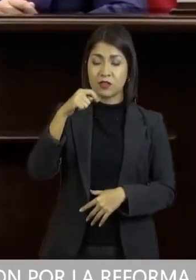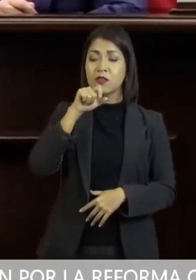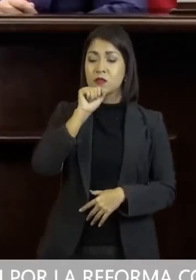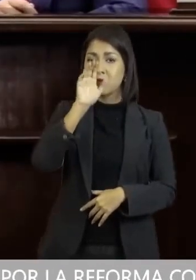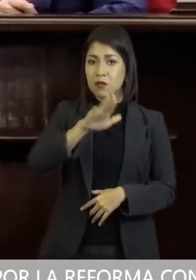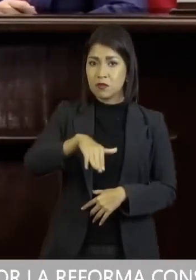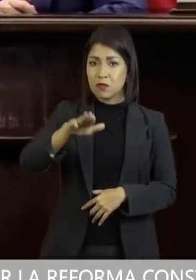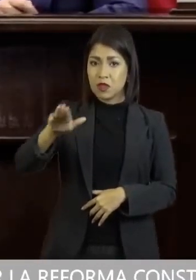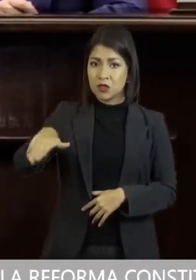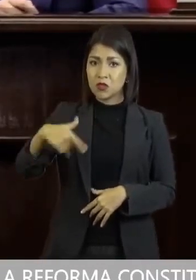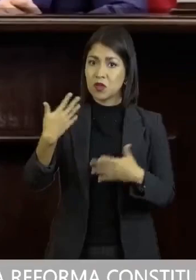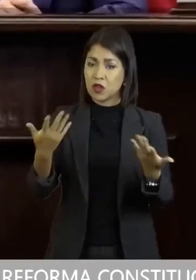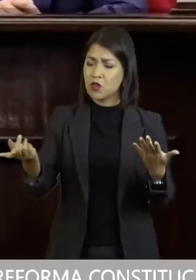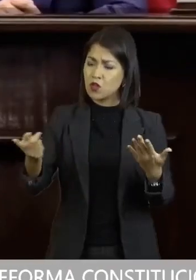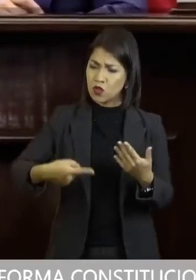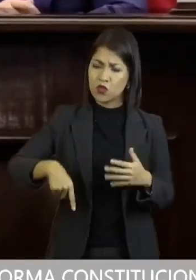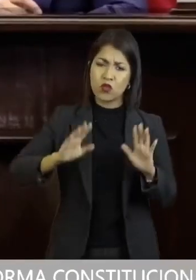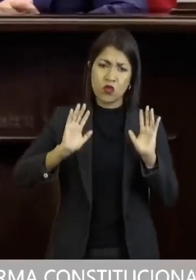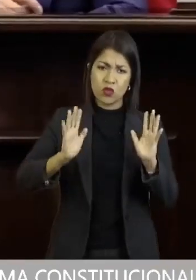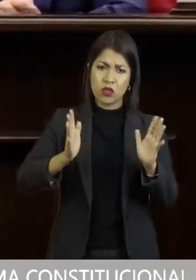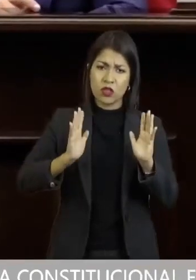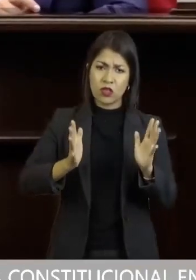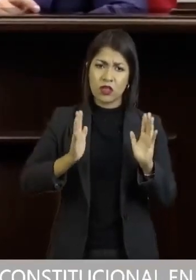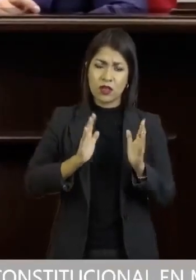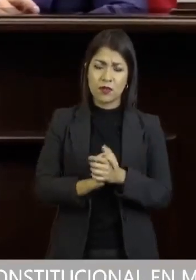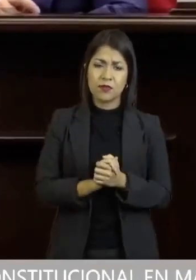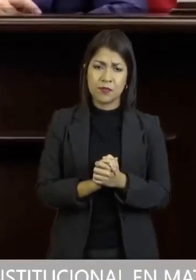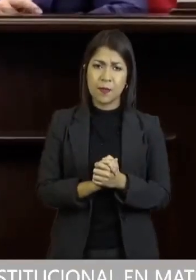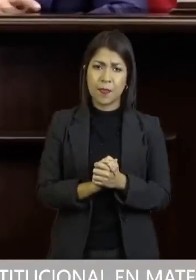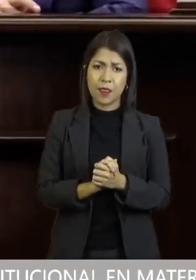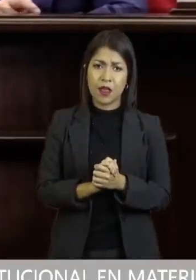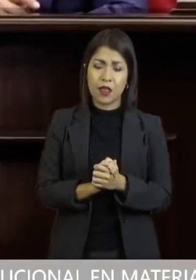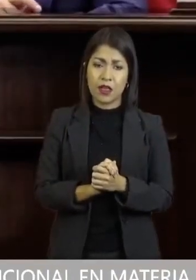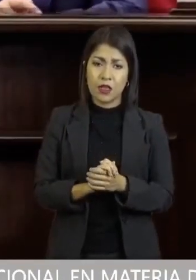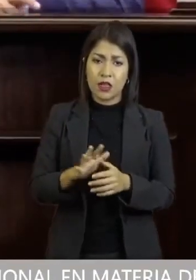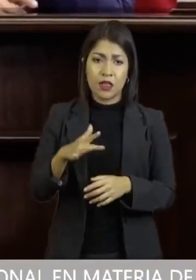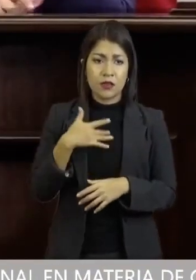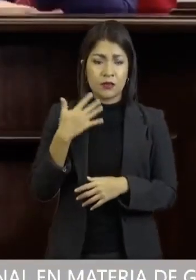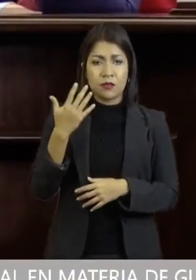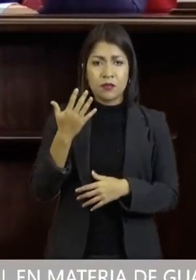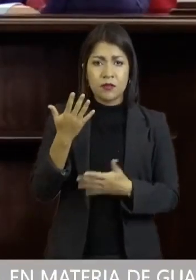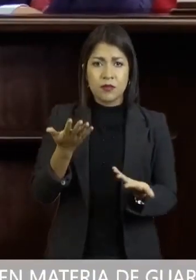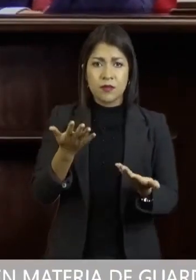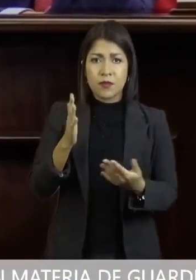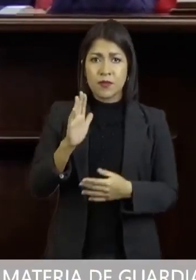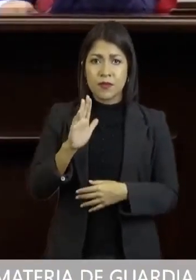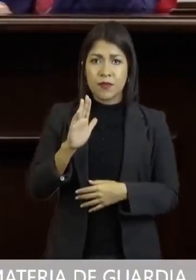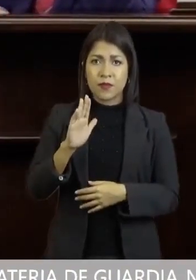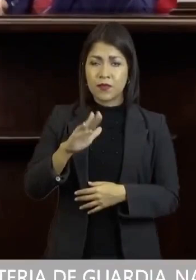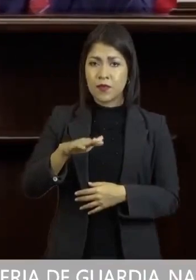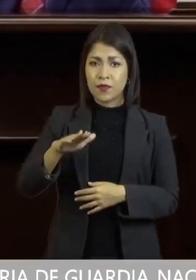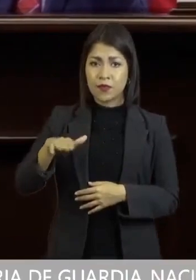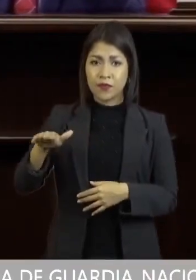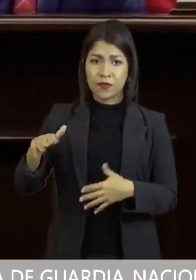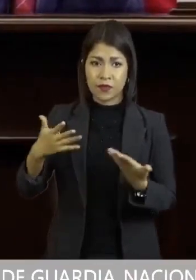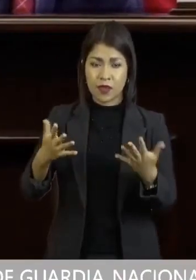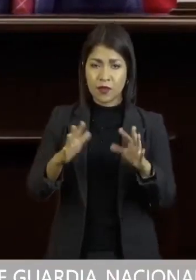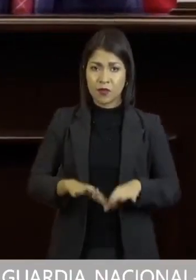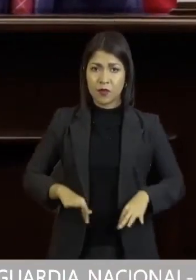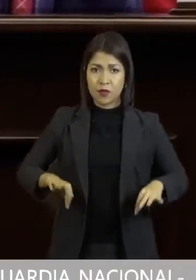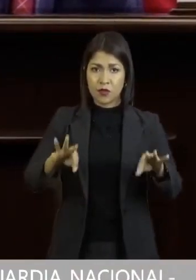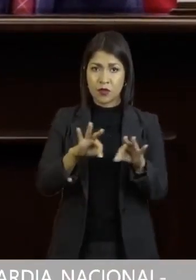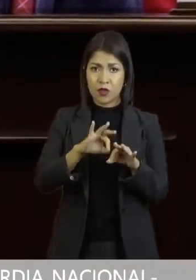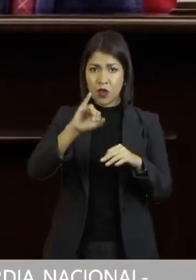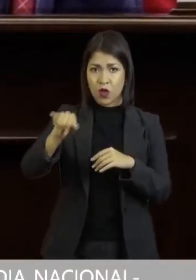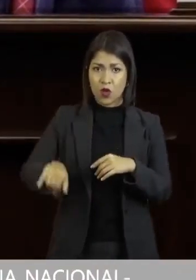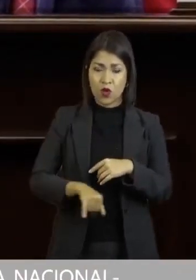Michoacán. Si a nosotros ya nos hermanaba un michoacano ilustre como Francisco